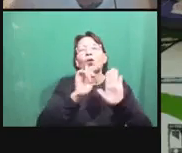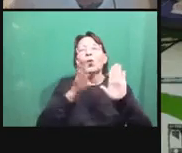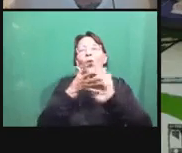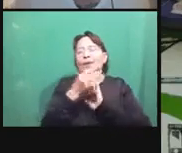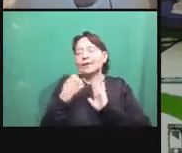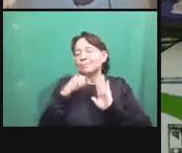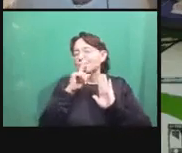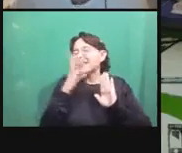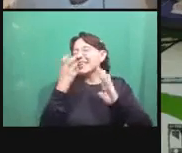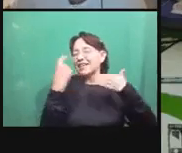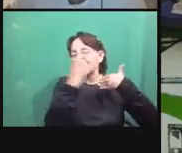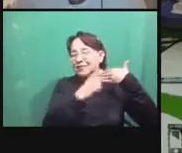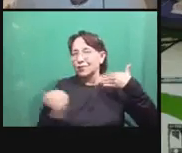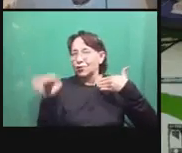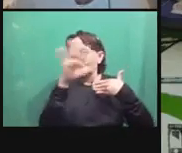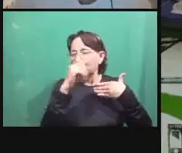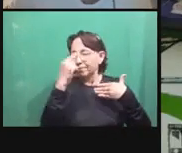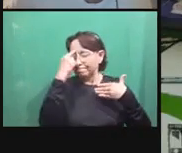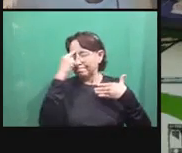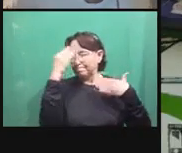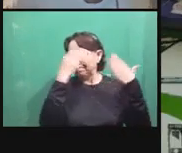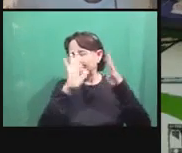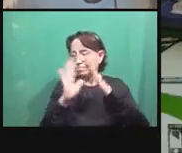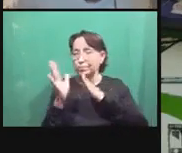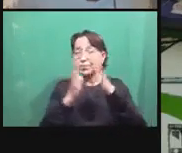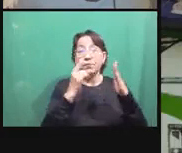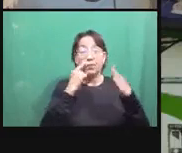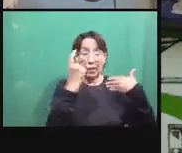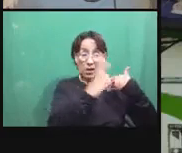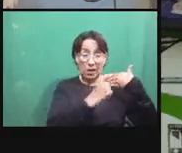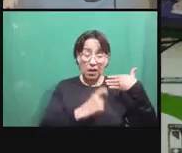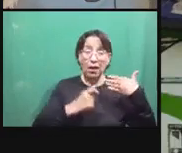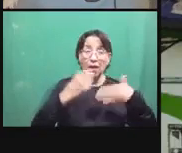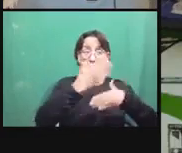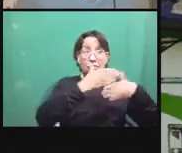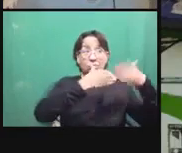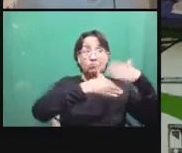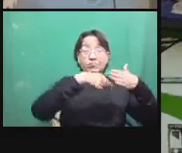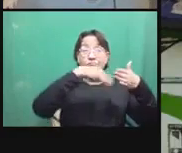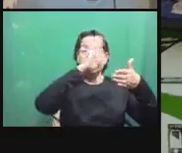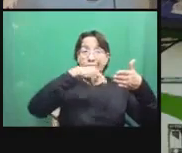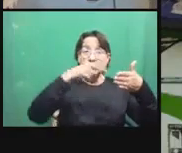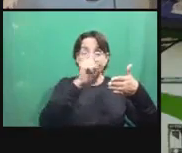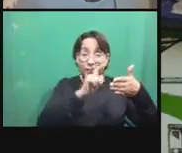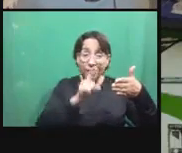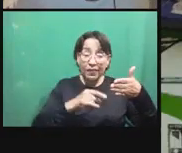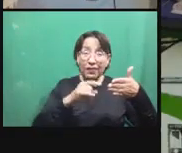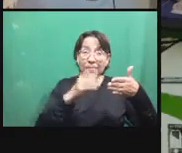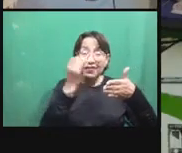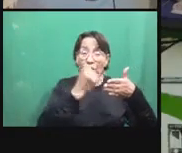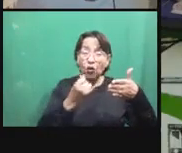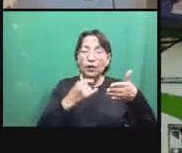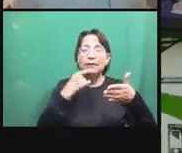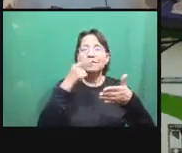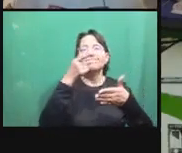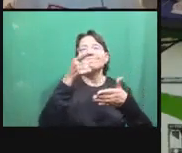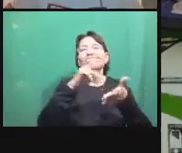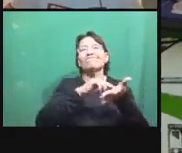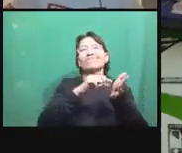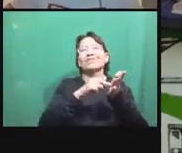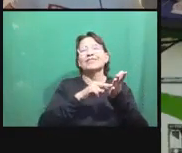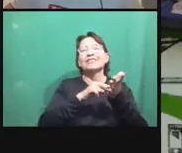la pregunta, el graffiti y muralismo llevan años en esta ardua tarea de reconfigurar los